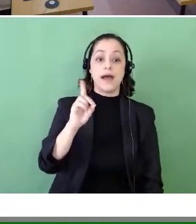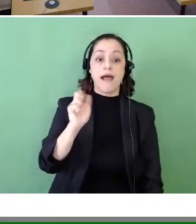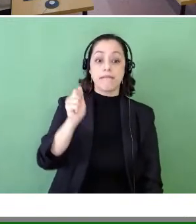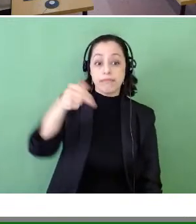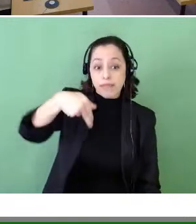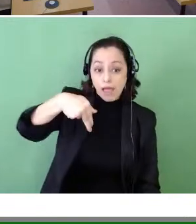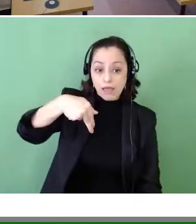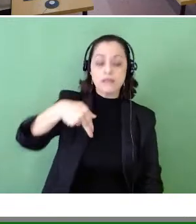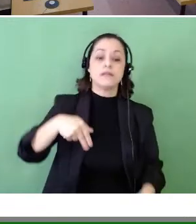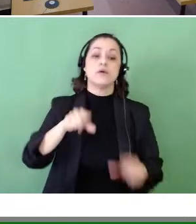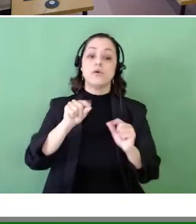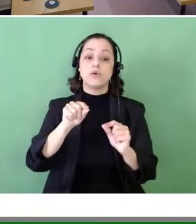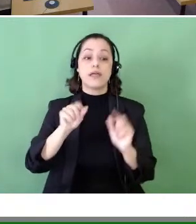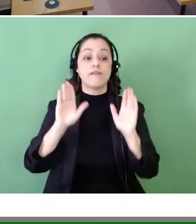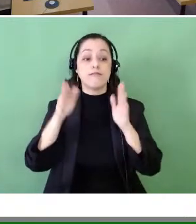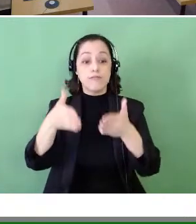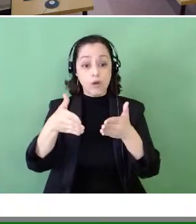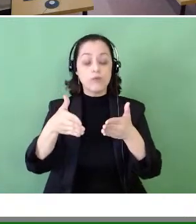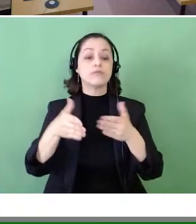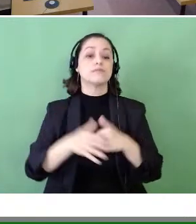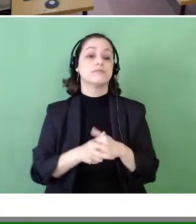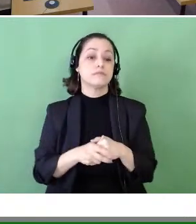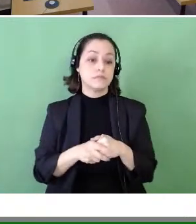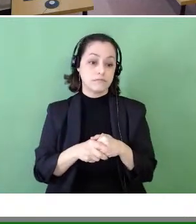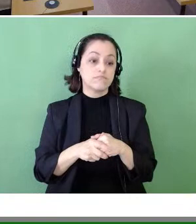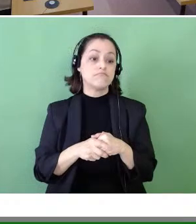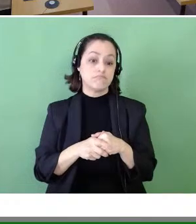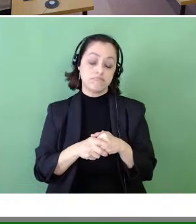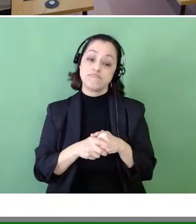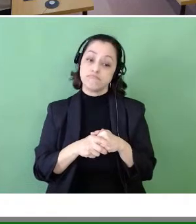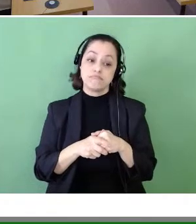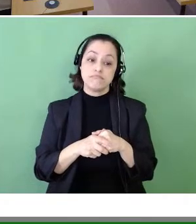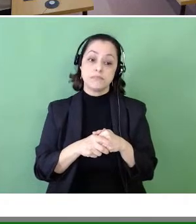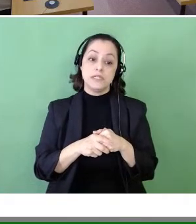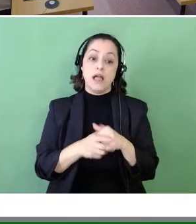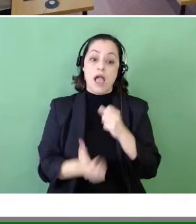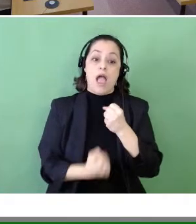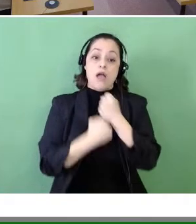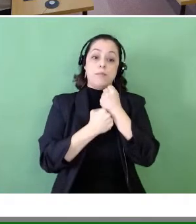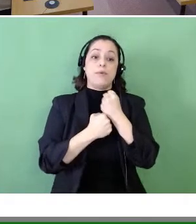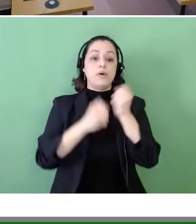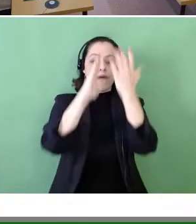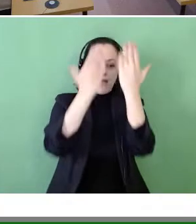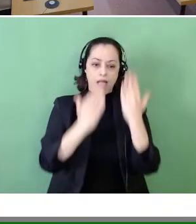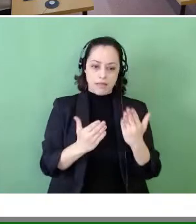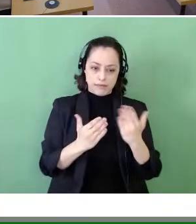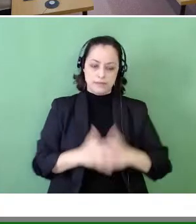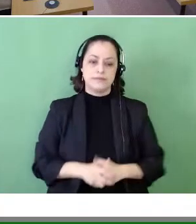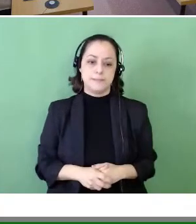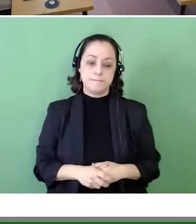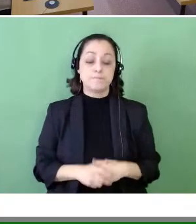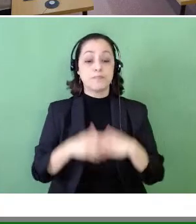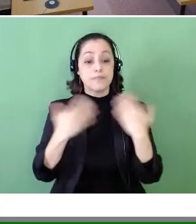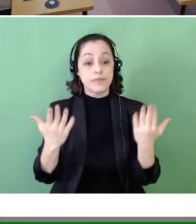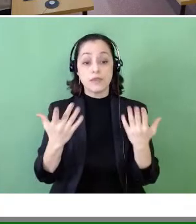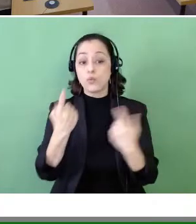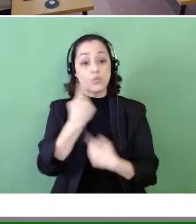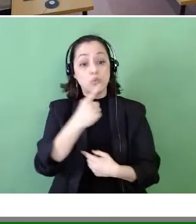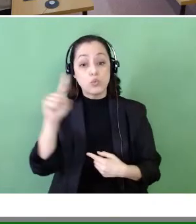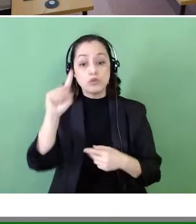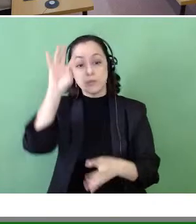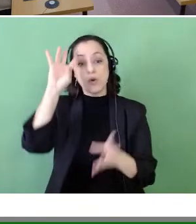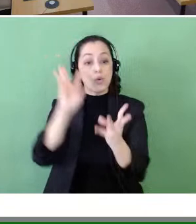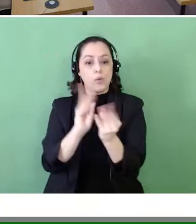como perspectivas y todo de que voy a, vamos a hacer adelante. Y por fin concluimos el